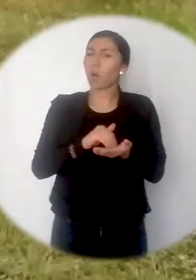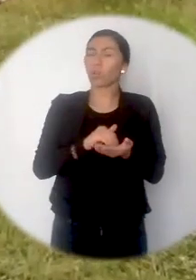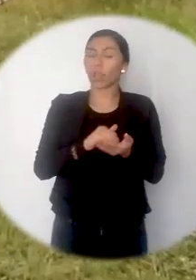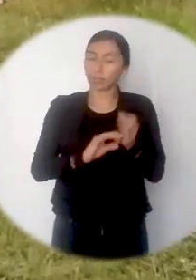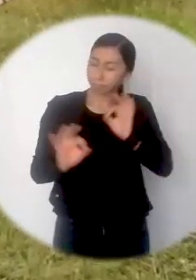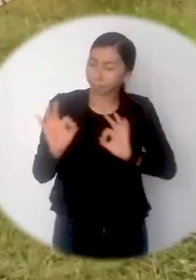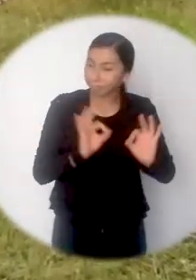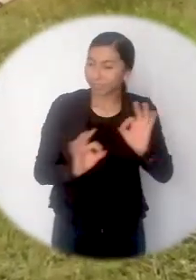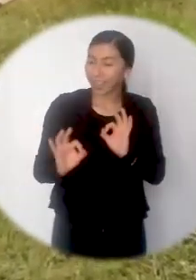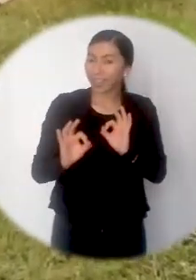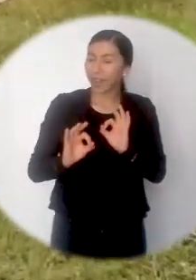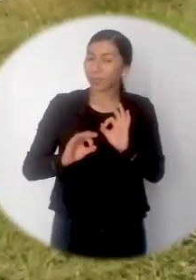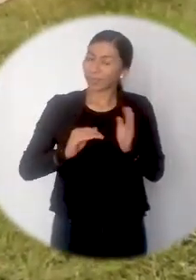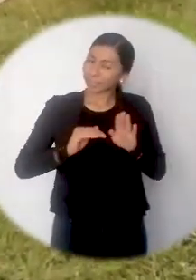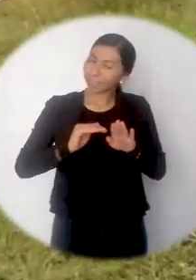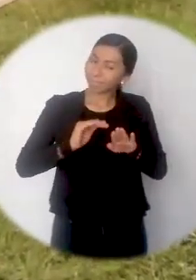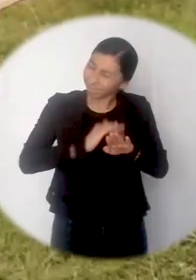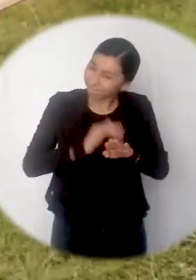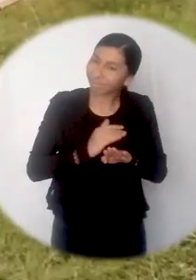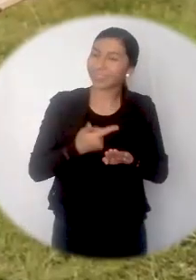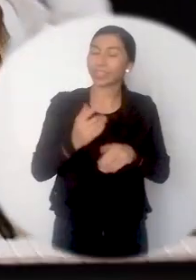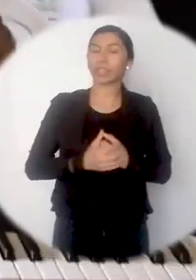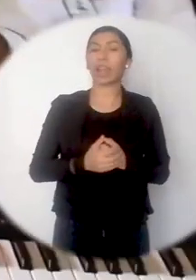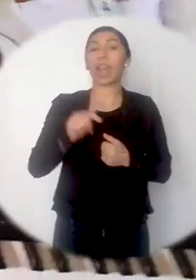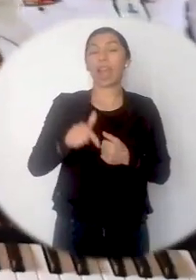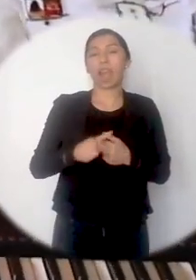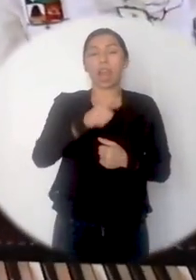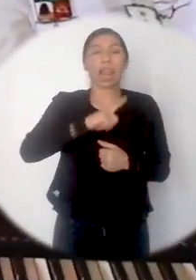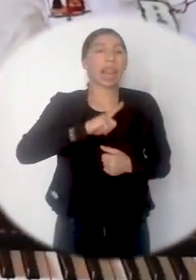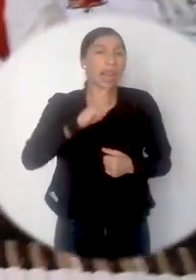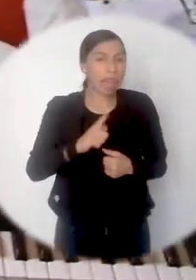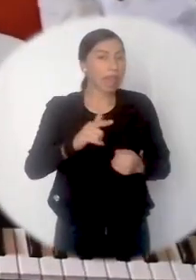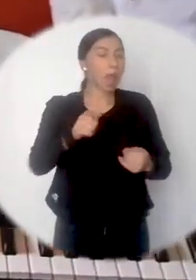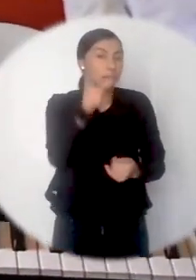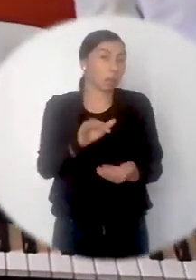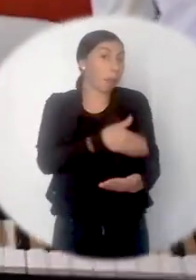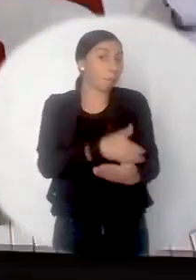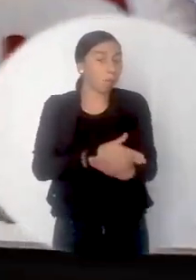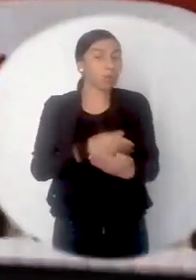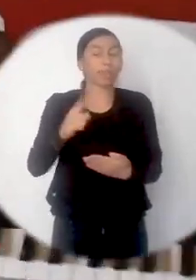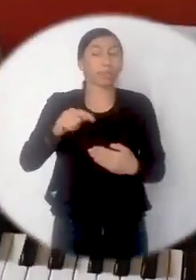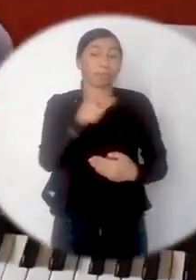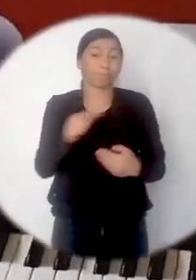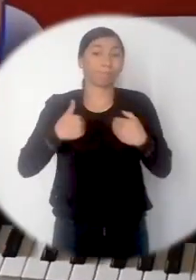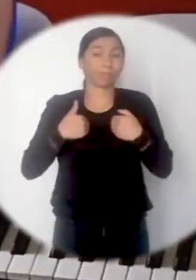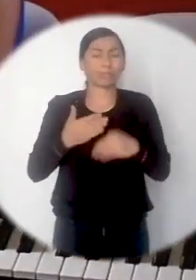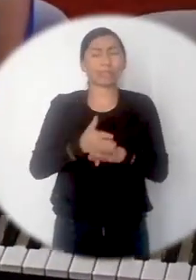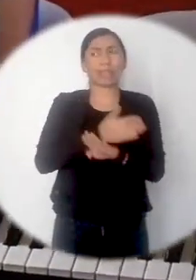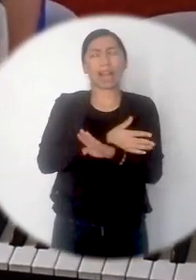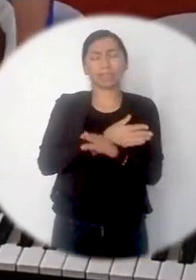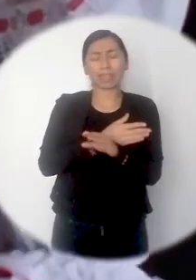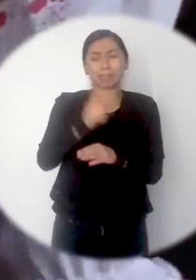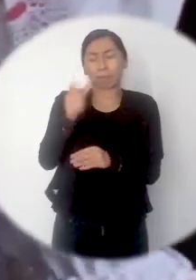grupos, volvernos a organizar, a motivar. Este líder comunitario, músico y también víctima, cuenta que la violencia no